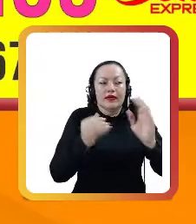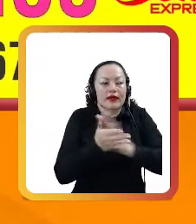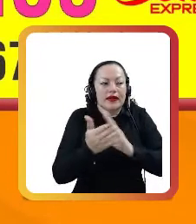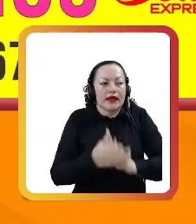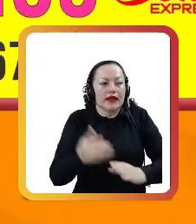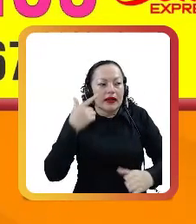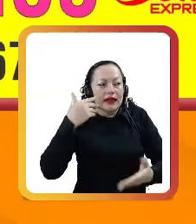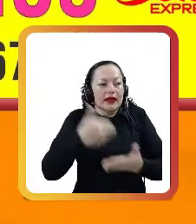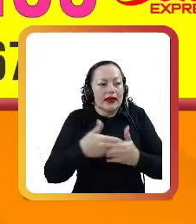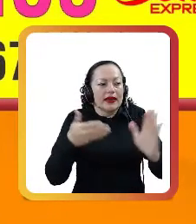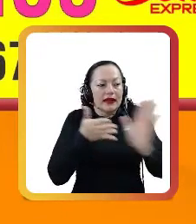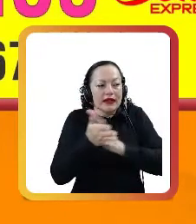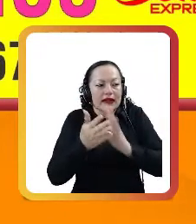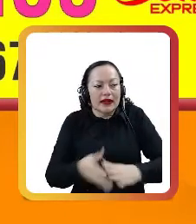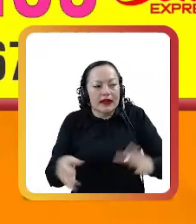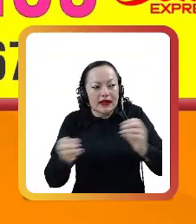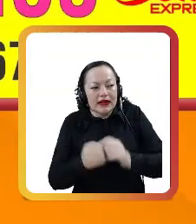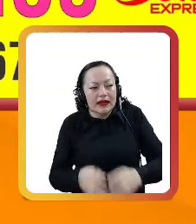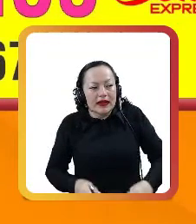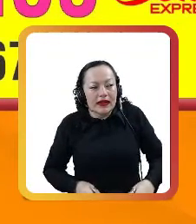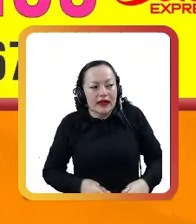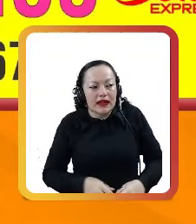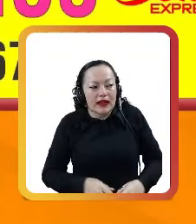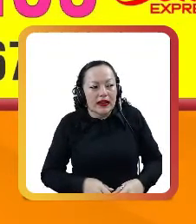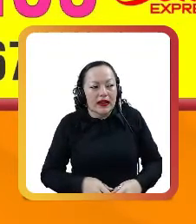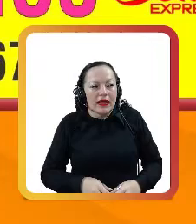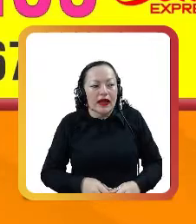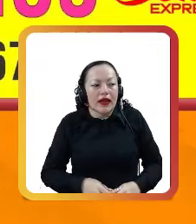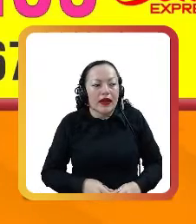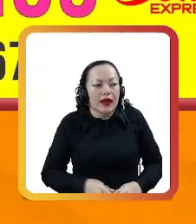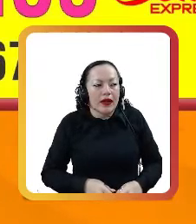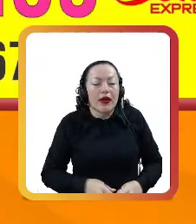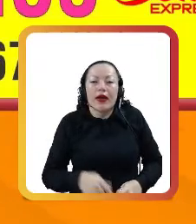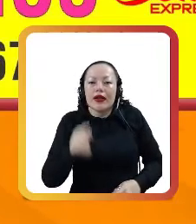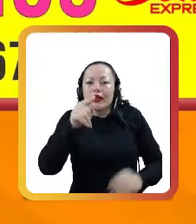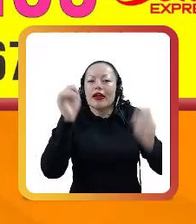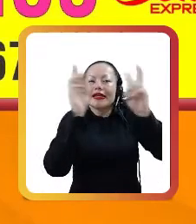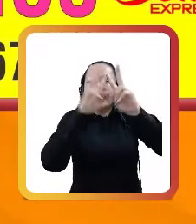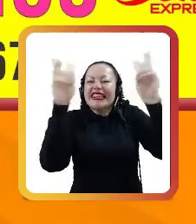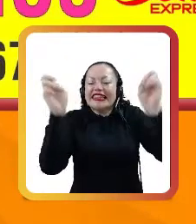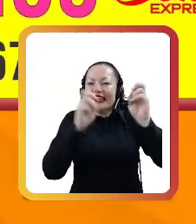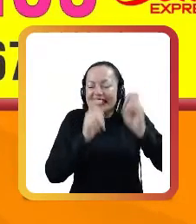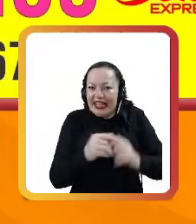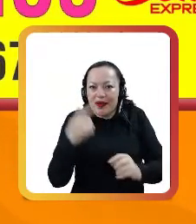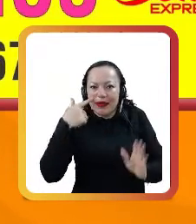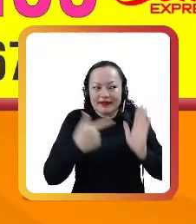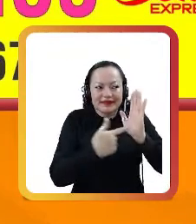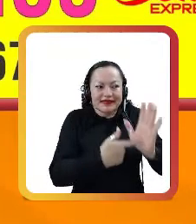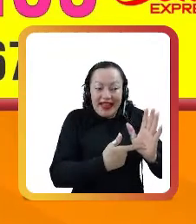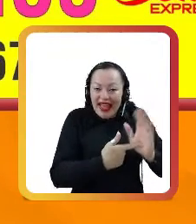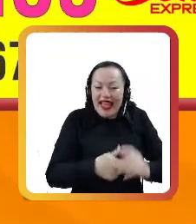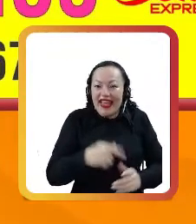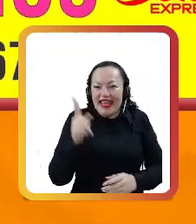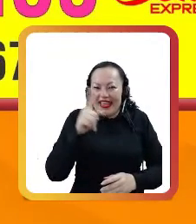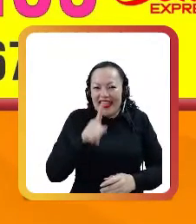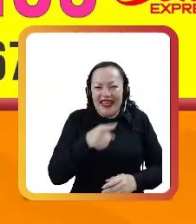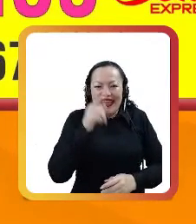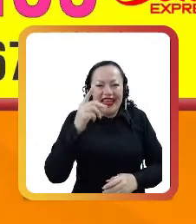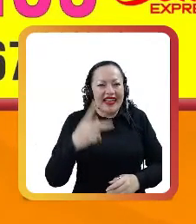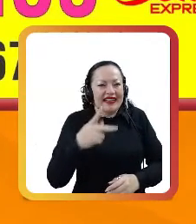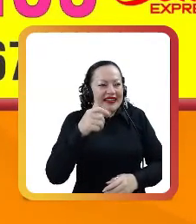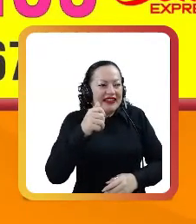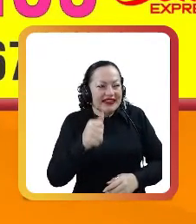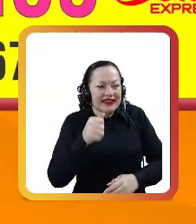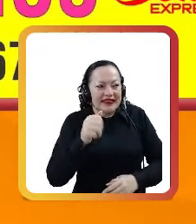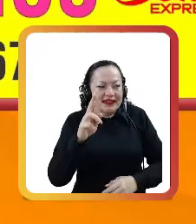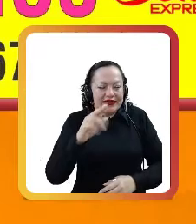vea el televisor, ¿cierto? Sobre todo donde aparezca el tema de escarcha, ¿cierto? O donde esté, pues, en algún momento